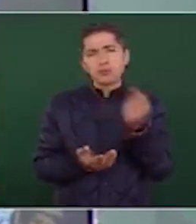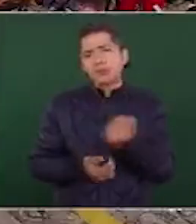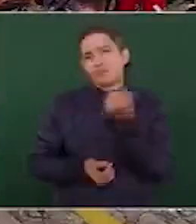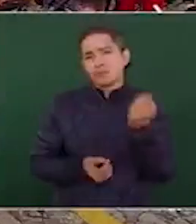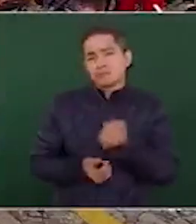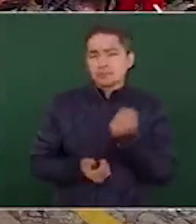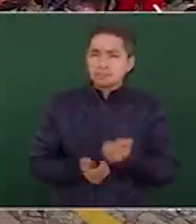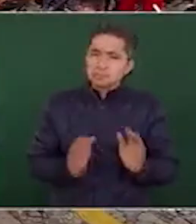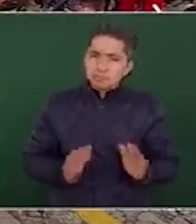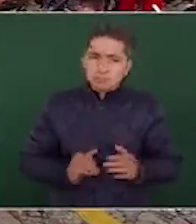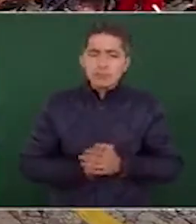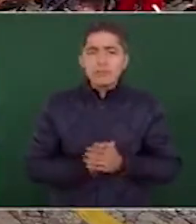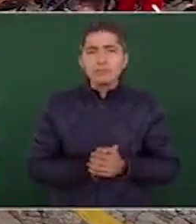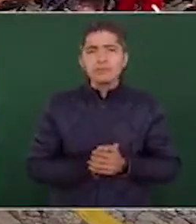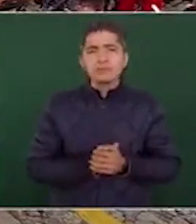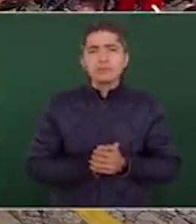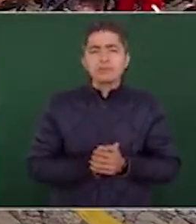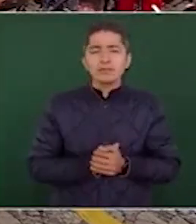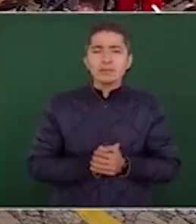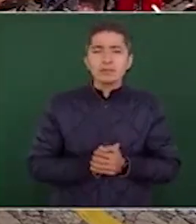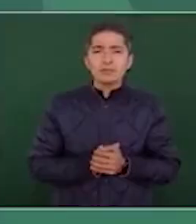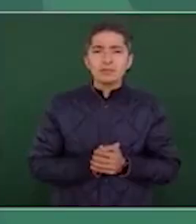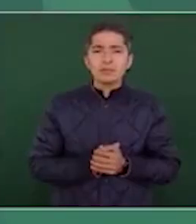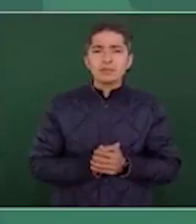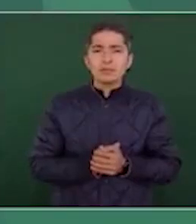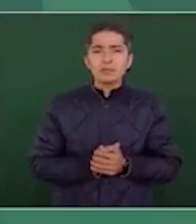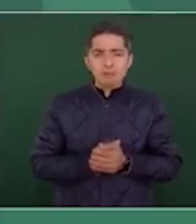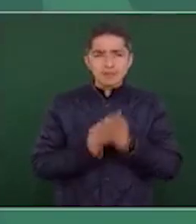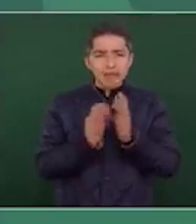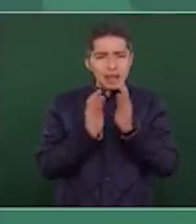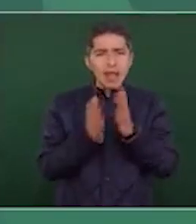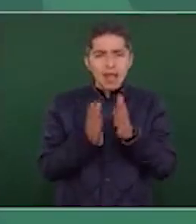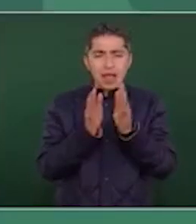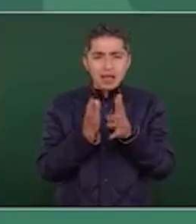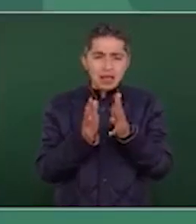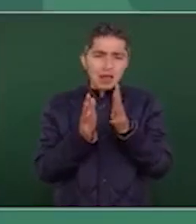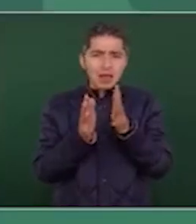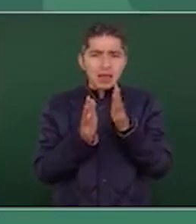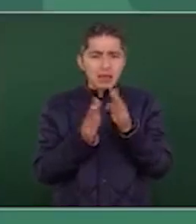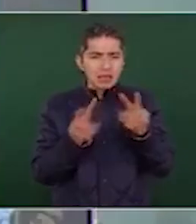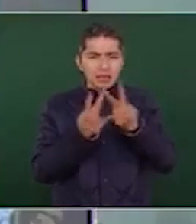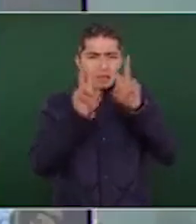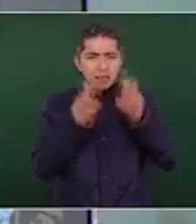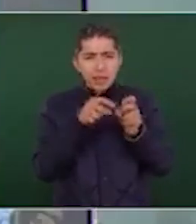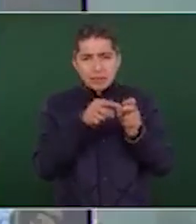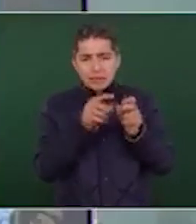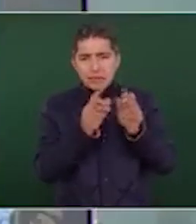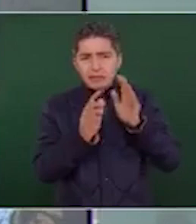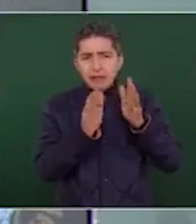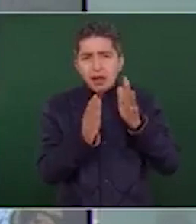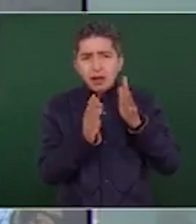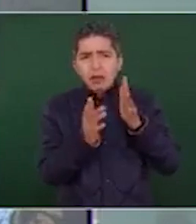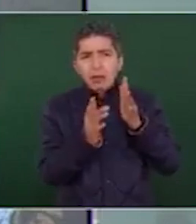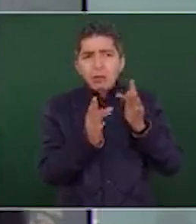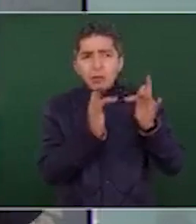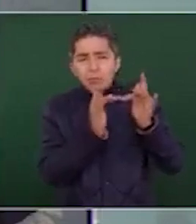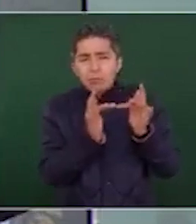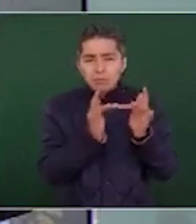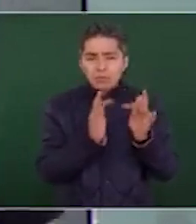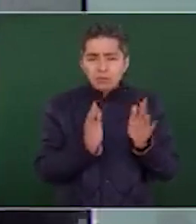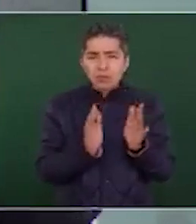afortunadamente. Entonces, ya hemos tratado el caso, como